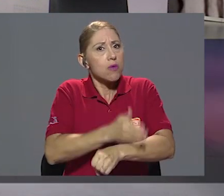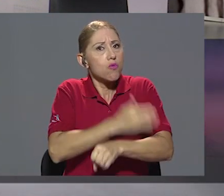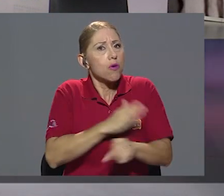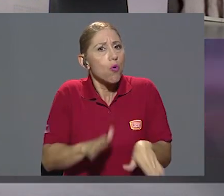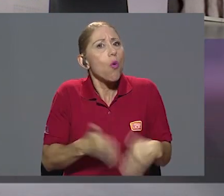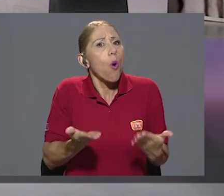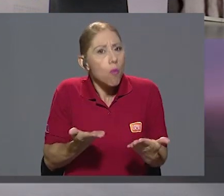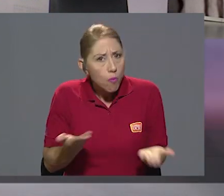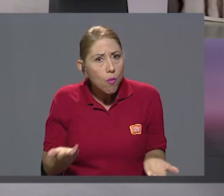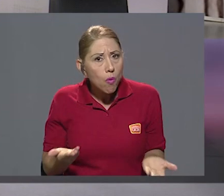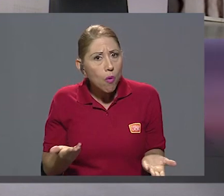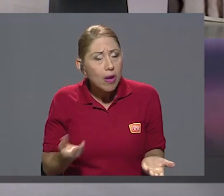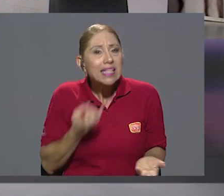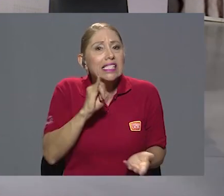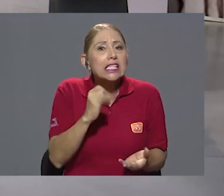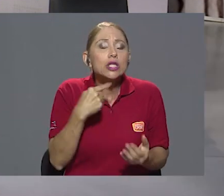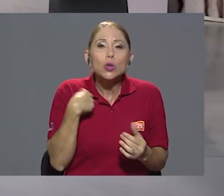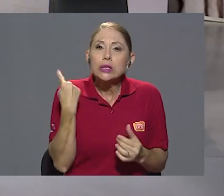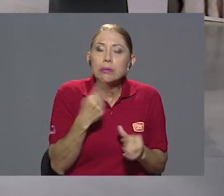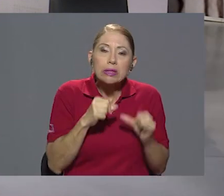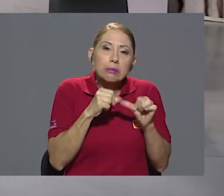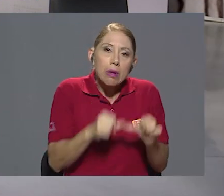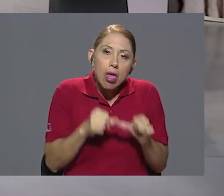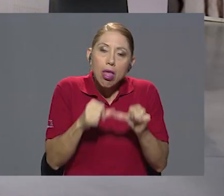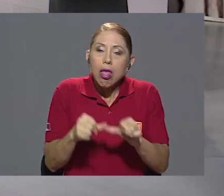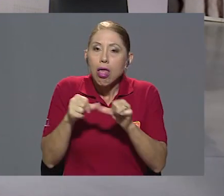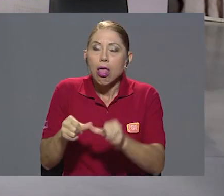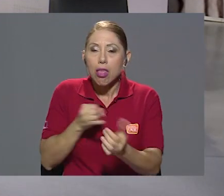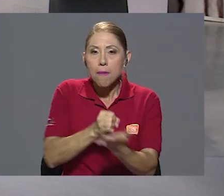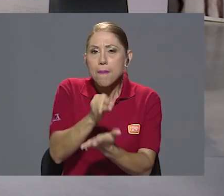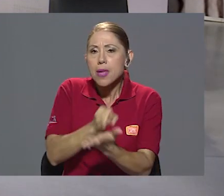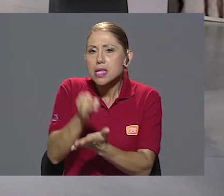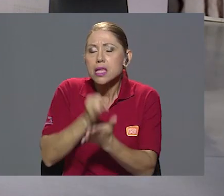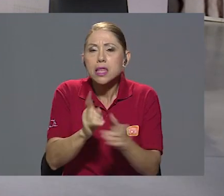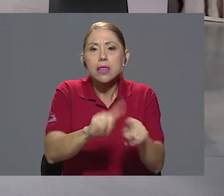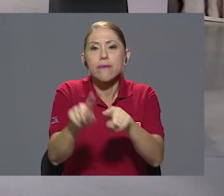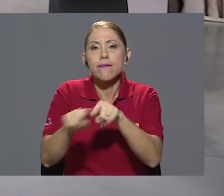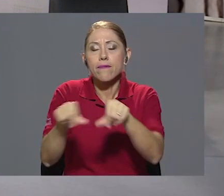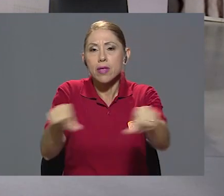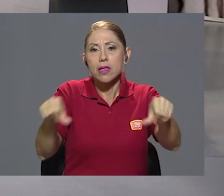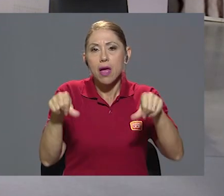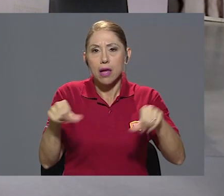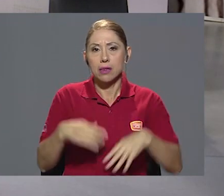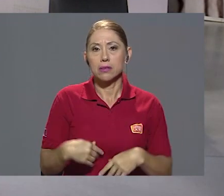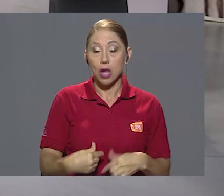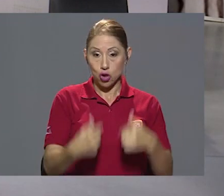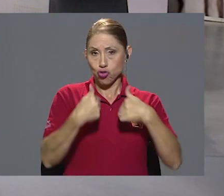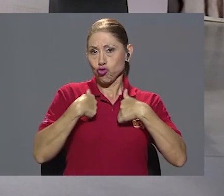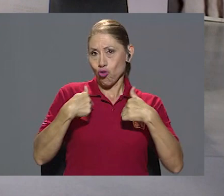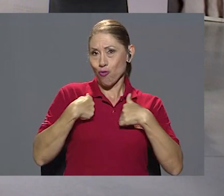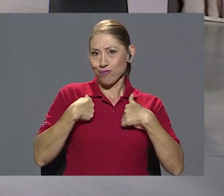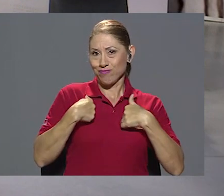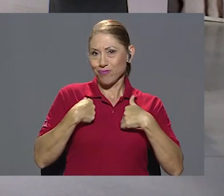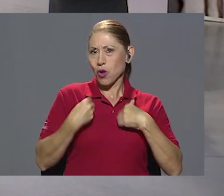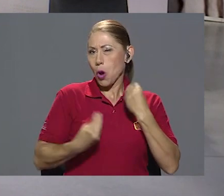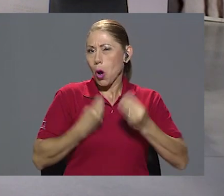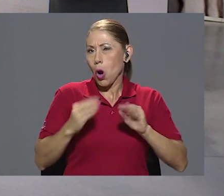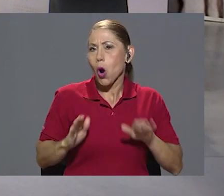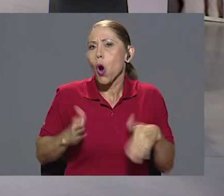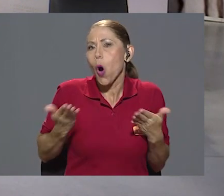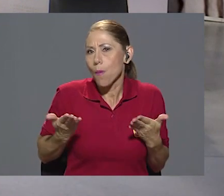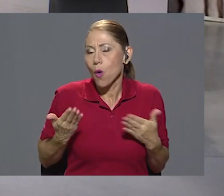si constantemente estoy investigando en diferentes áreas del conocimiento? ¿Cómo puedo yo hacer que la formación